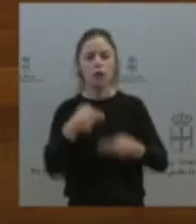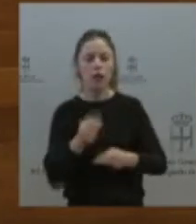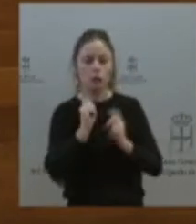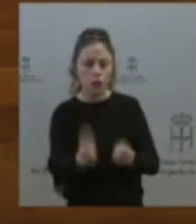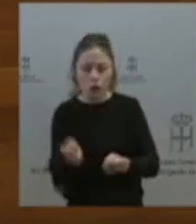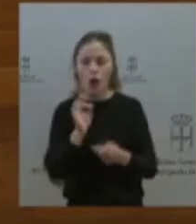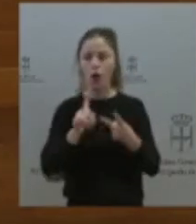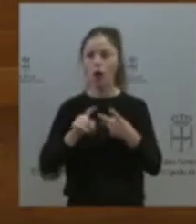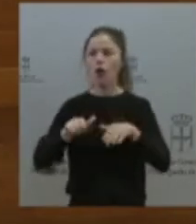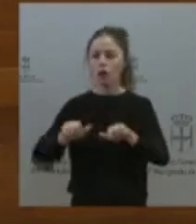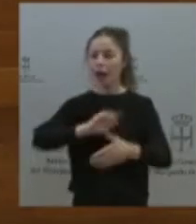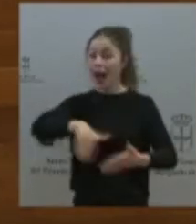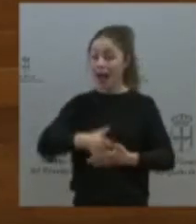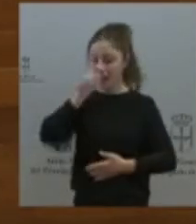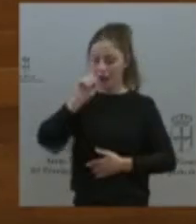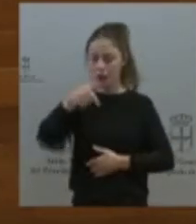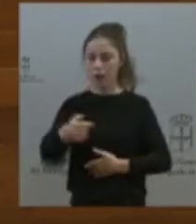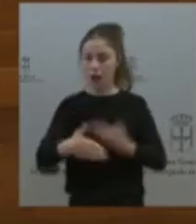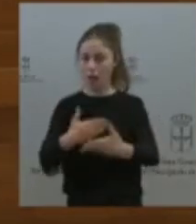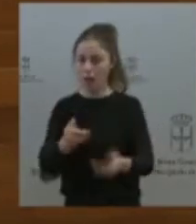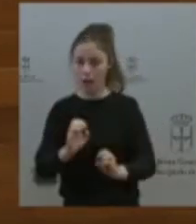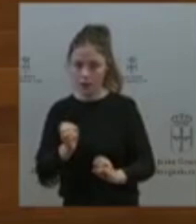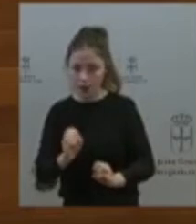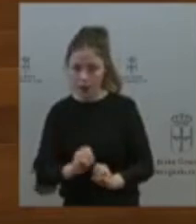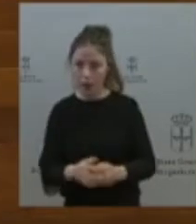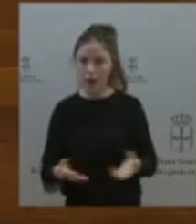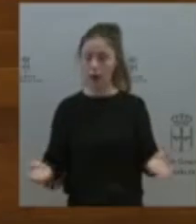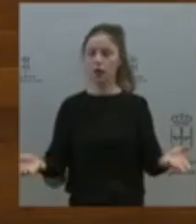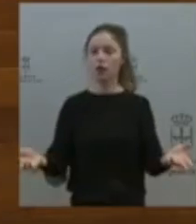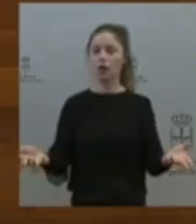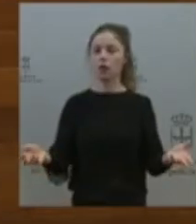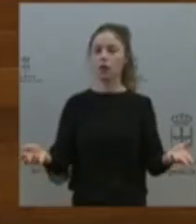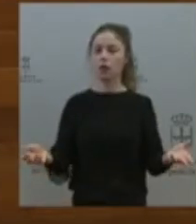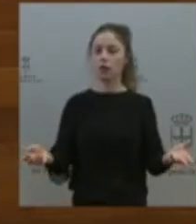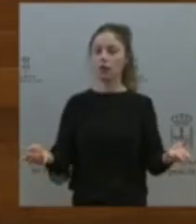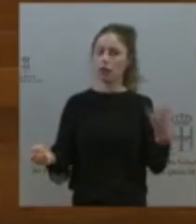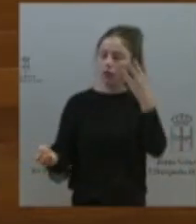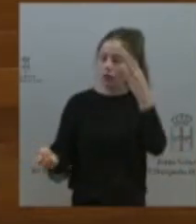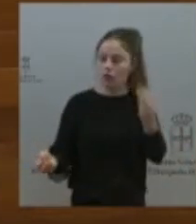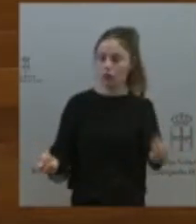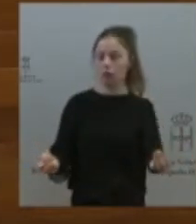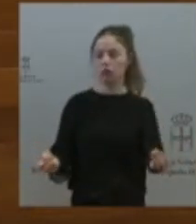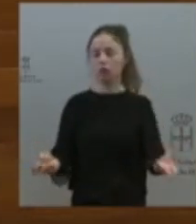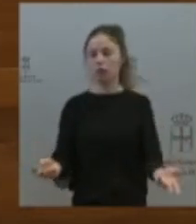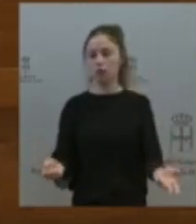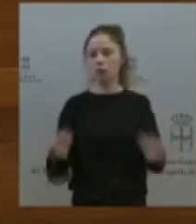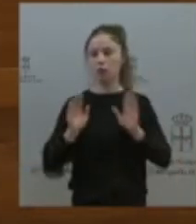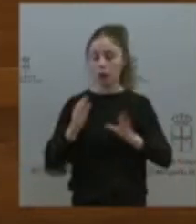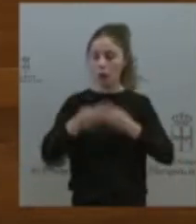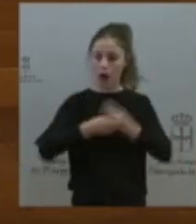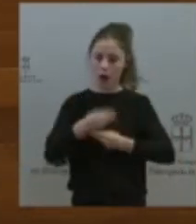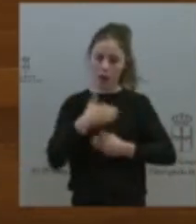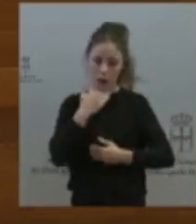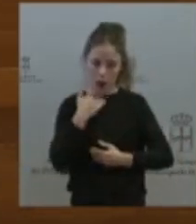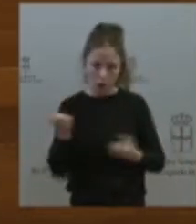avanzar, entiende que puede ocurrir que sea más territorio similar, pero que tenemos que hacer algo y que tenemos que actuar allí. Y que, por lo tanto,